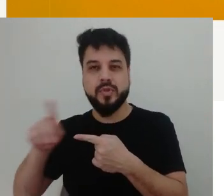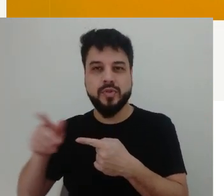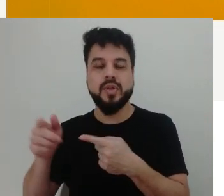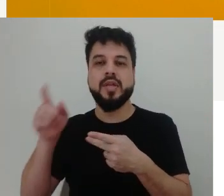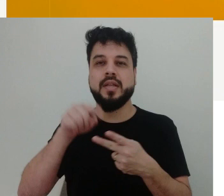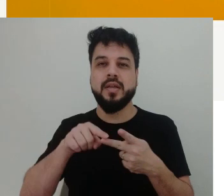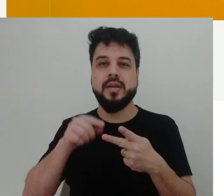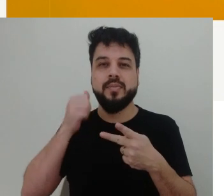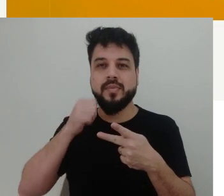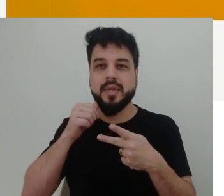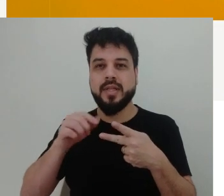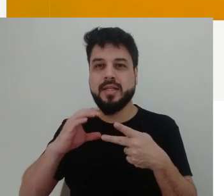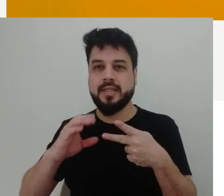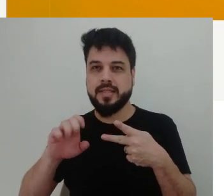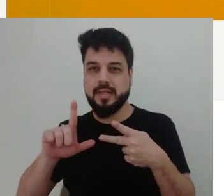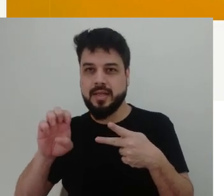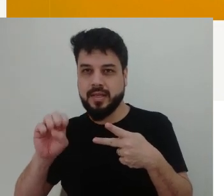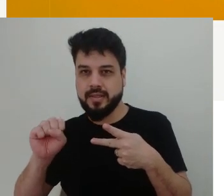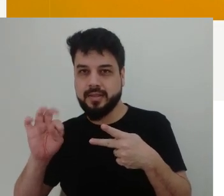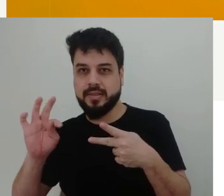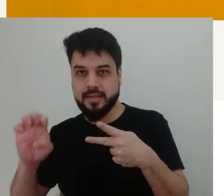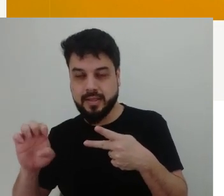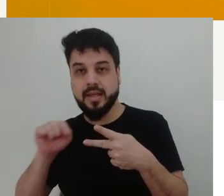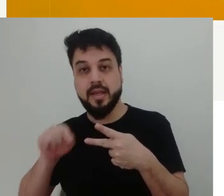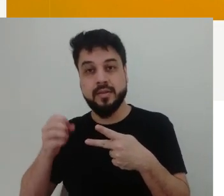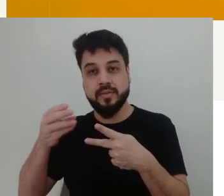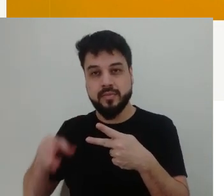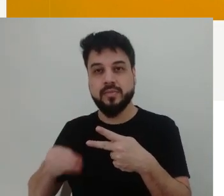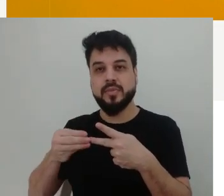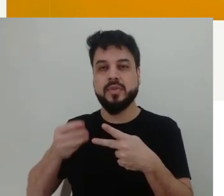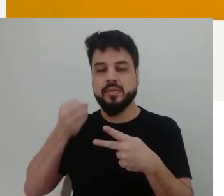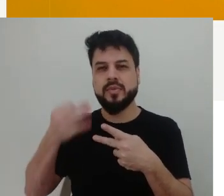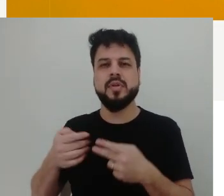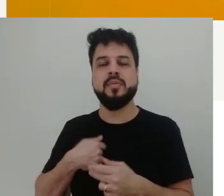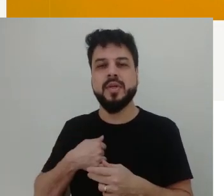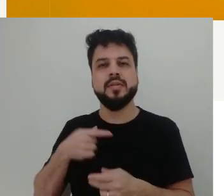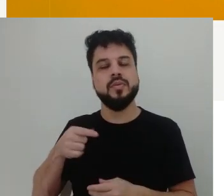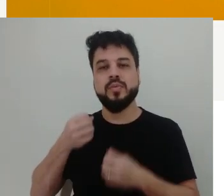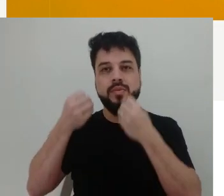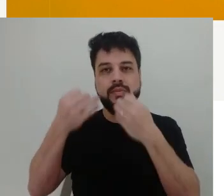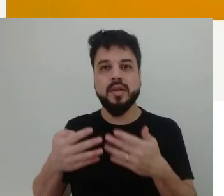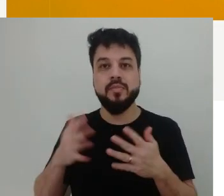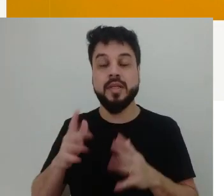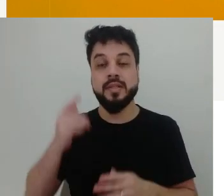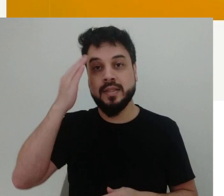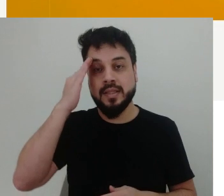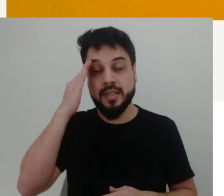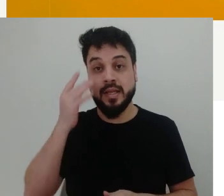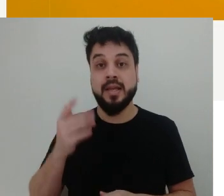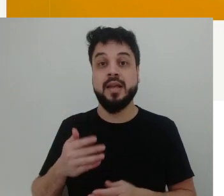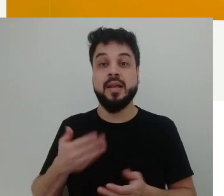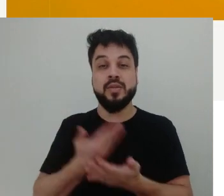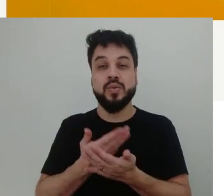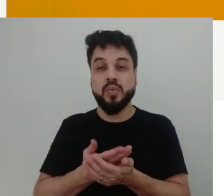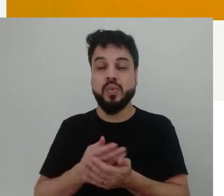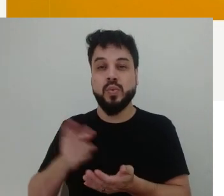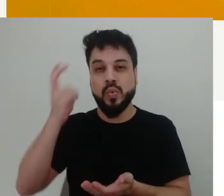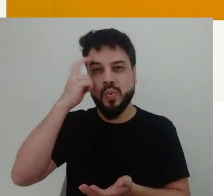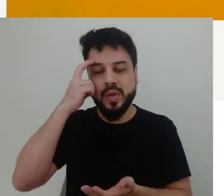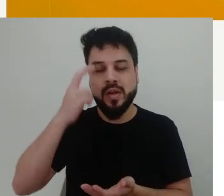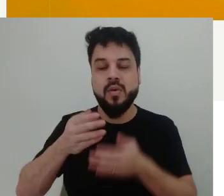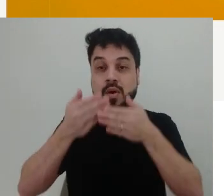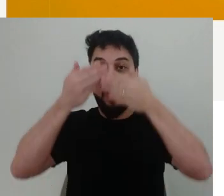un poco recuperar esa experiencia de la gestión cultural en Puerto Rico, ¿verdad? Como cuáles son nuestros